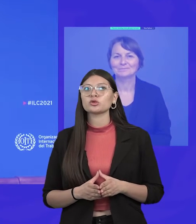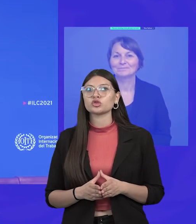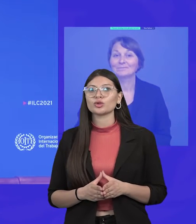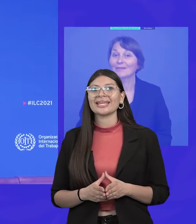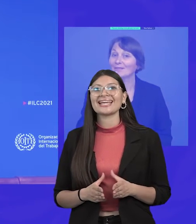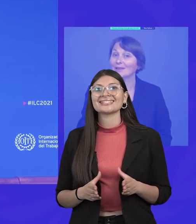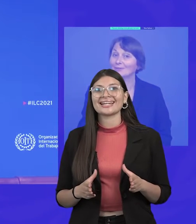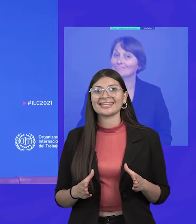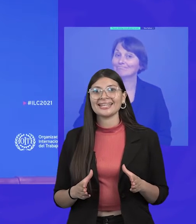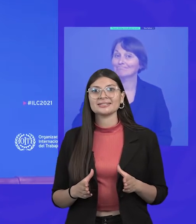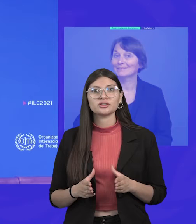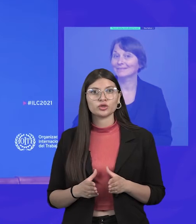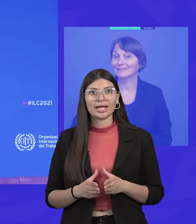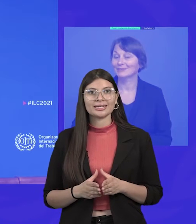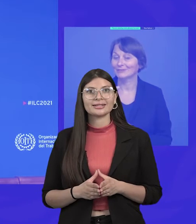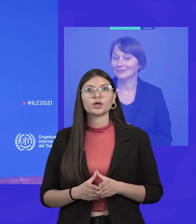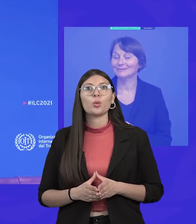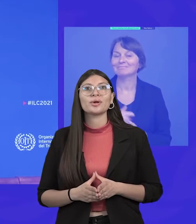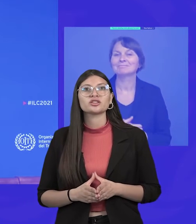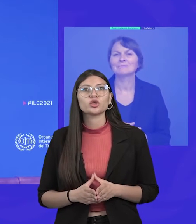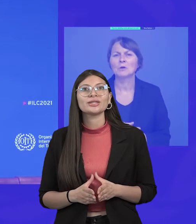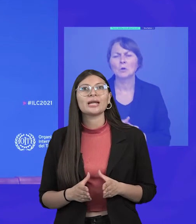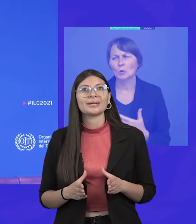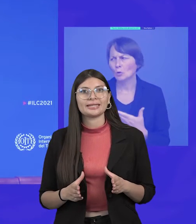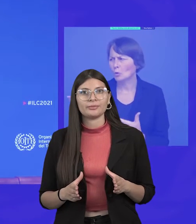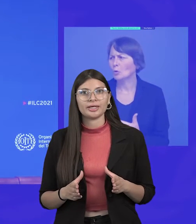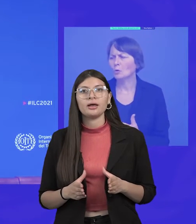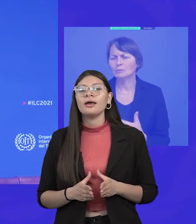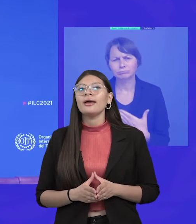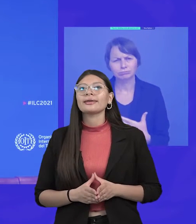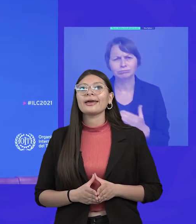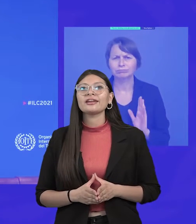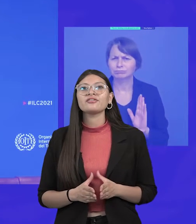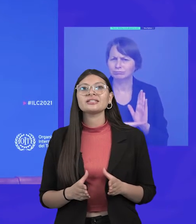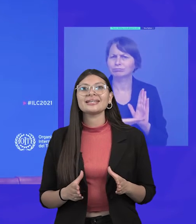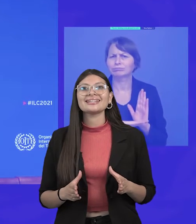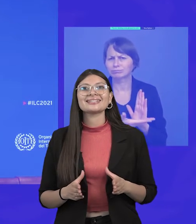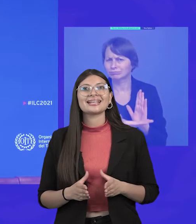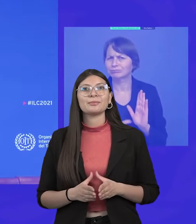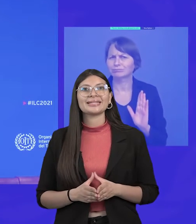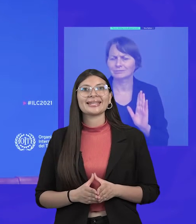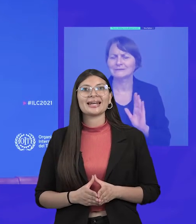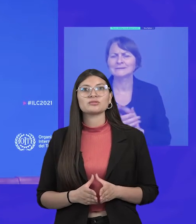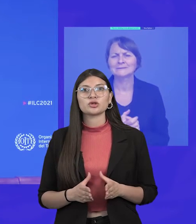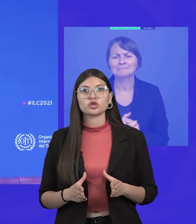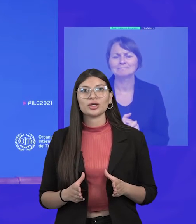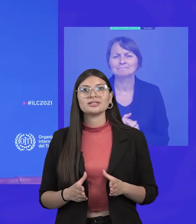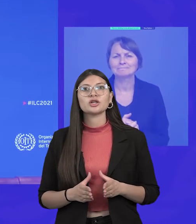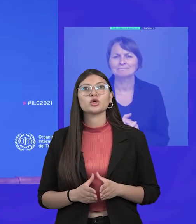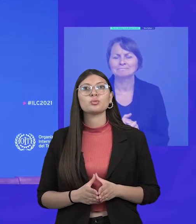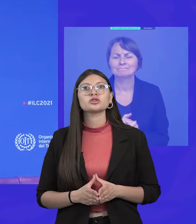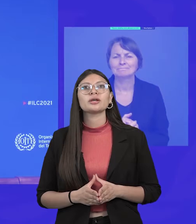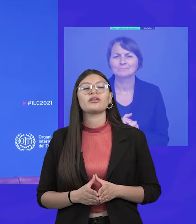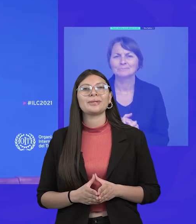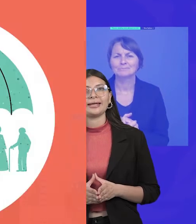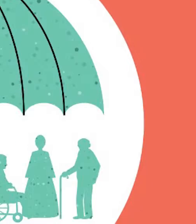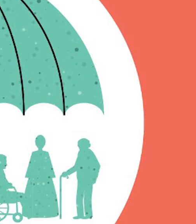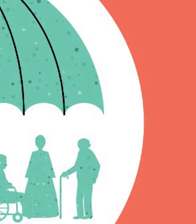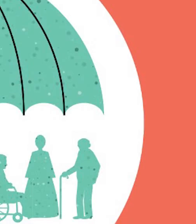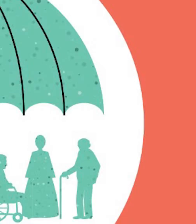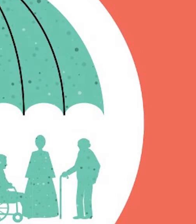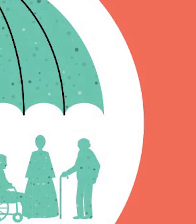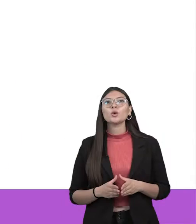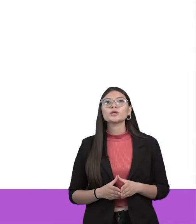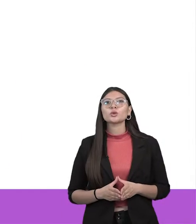generación y promoción de estrategias nacionales de recuperación de la pandemia, que beneficien esencialmente a las personas y grupos